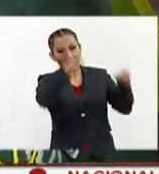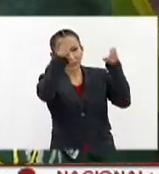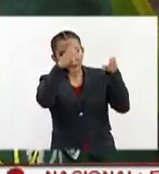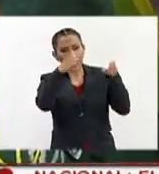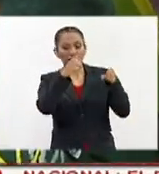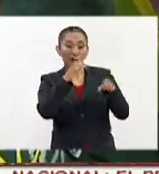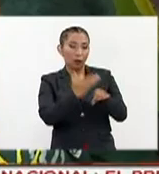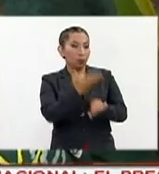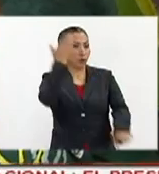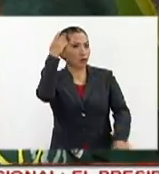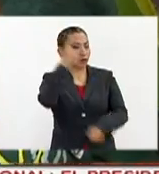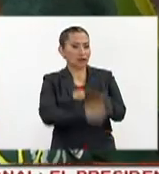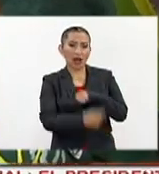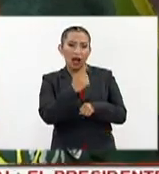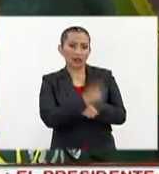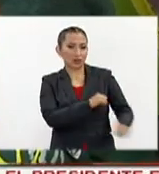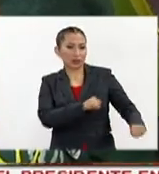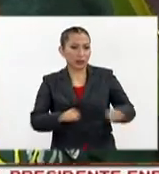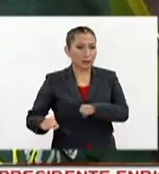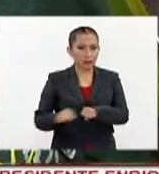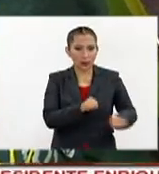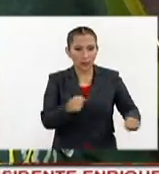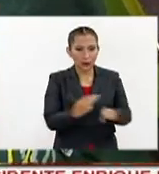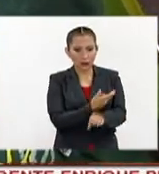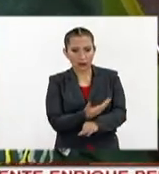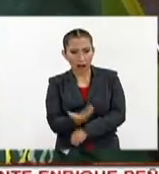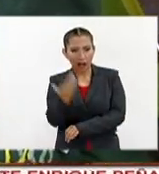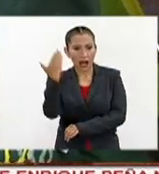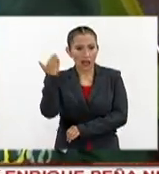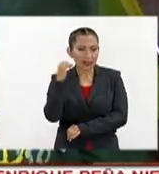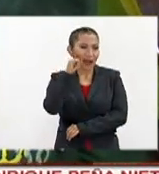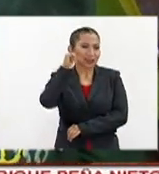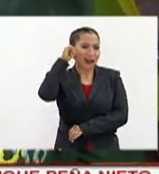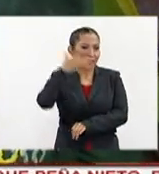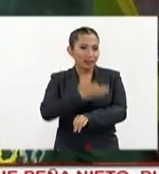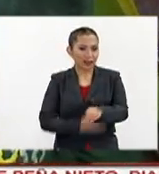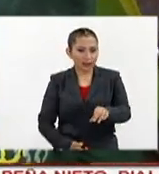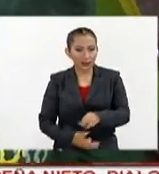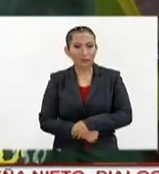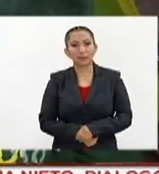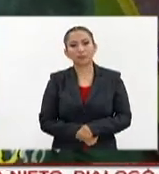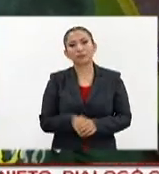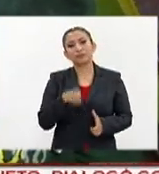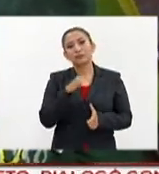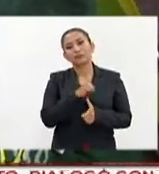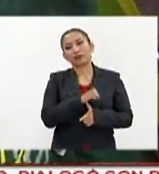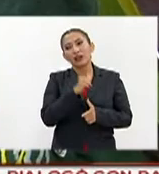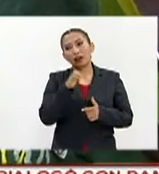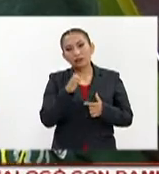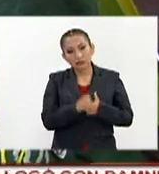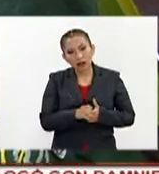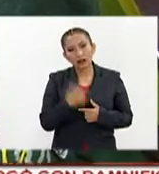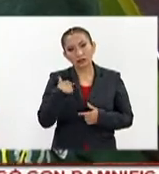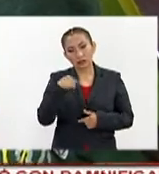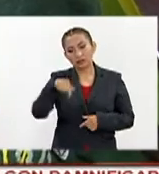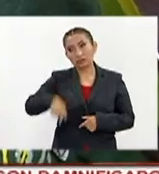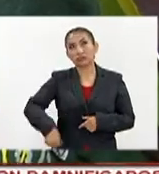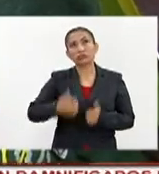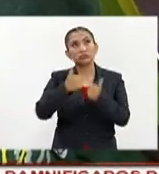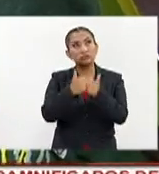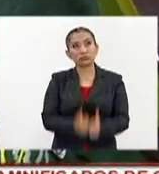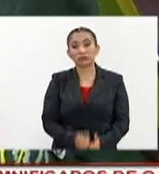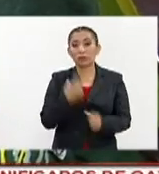algo bastante dañadas con el temblor de ayer en la tarde, entonces venimos aquí